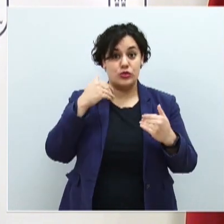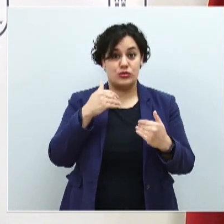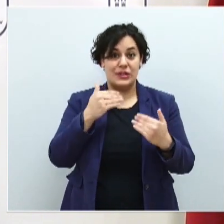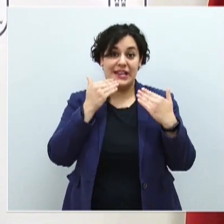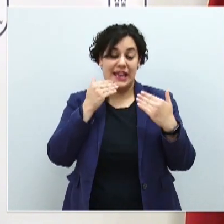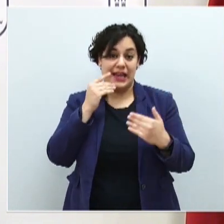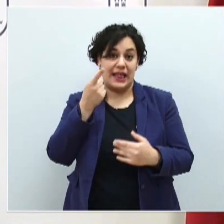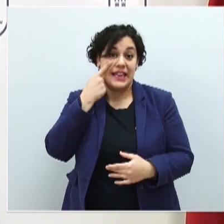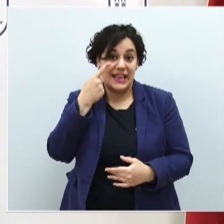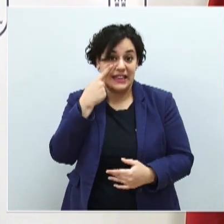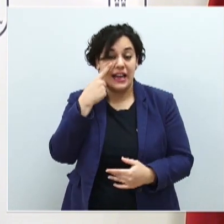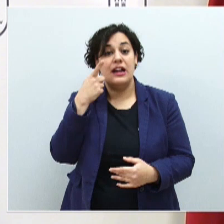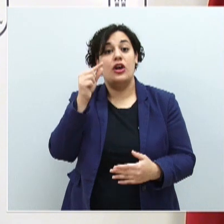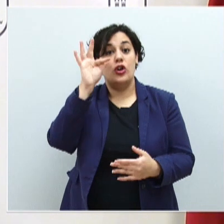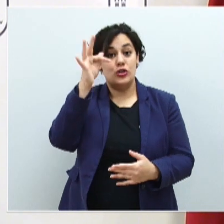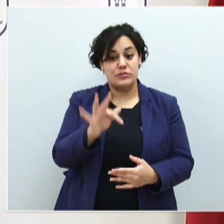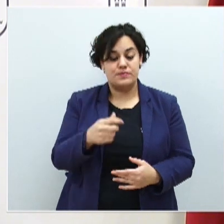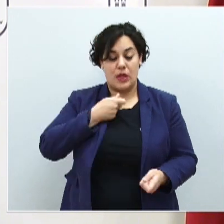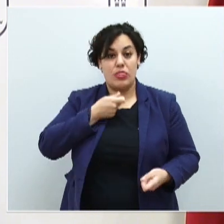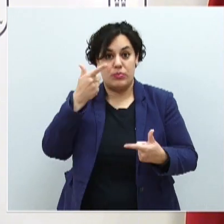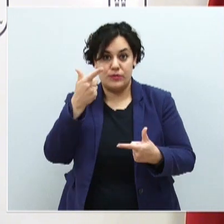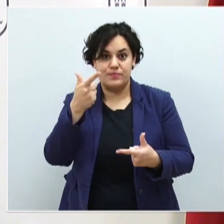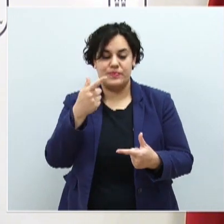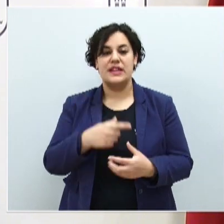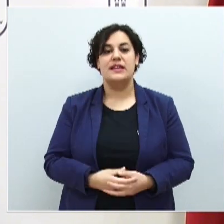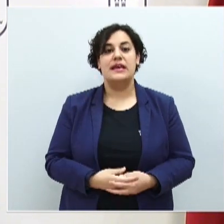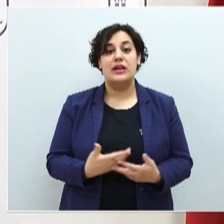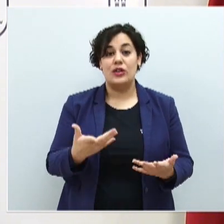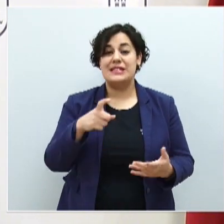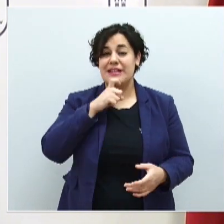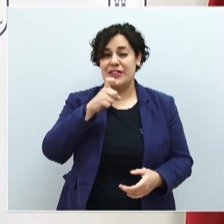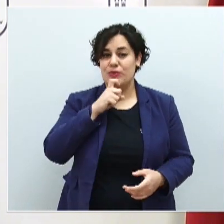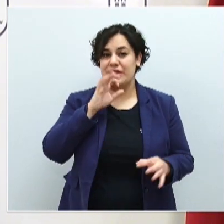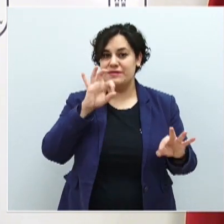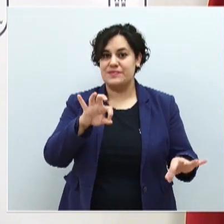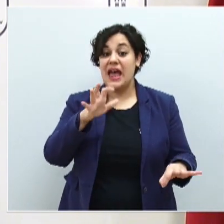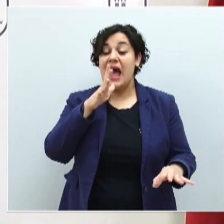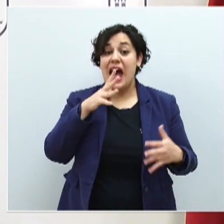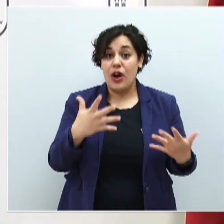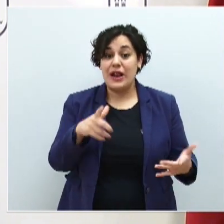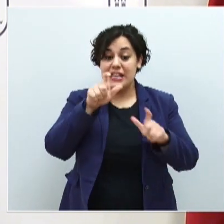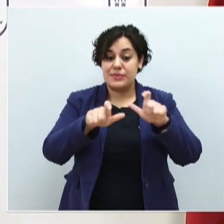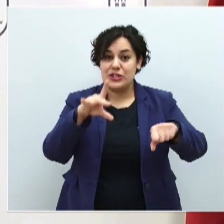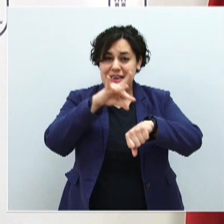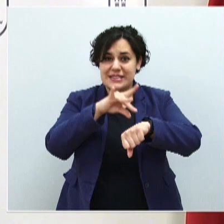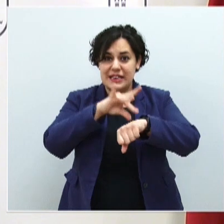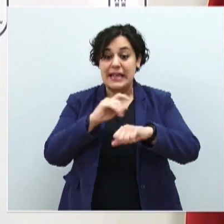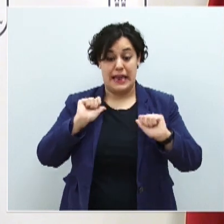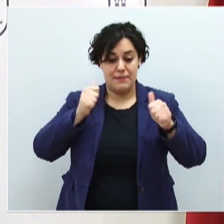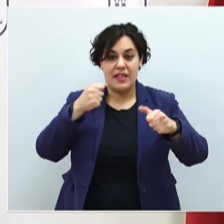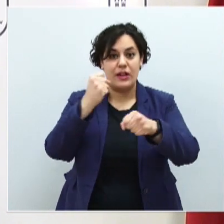o de inmunidad. Esas son las dificultades que tenemos, con lo cual, en definitiva, pacientes que trabajen ahora, que hayan empezado a